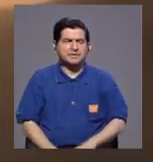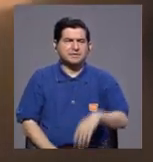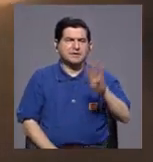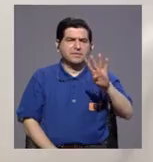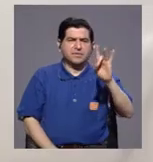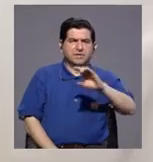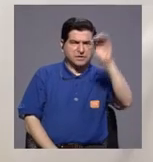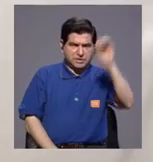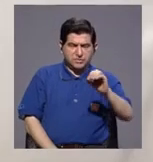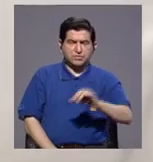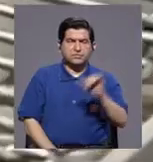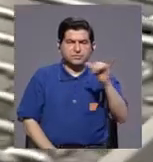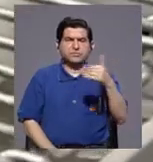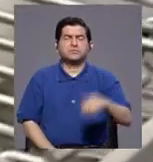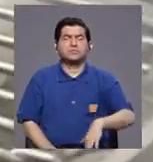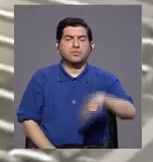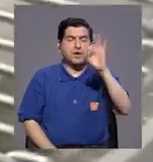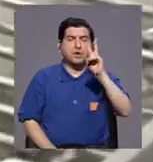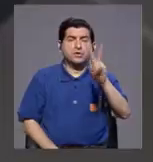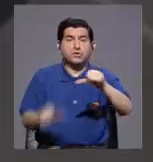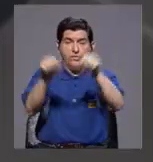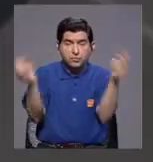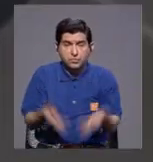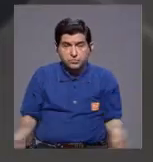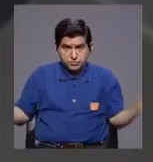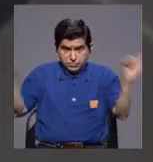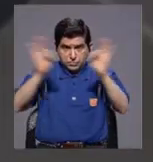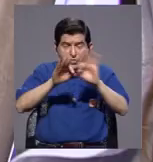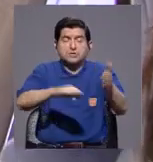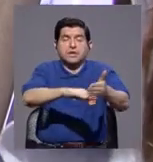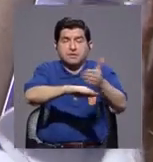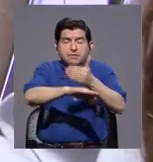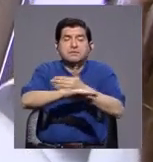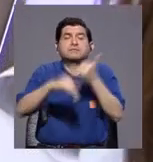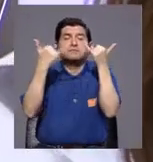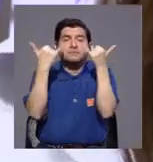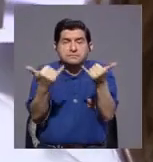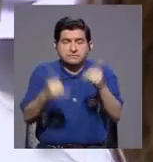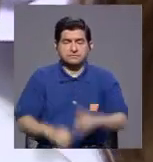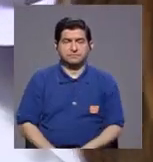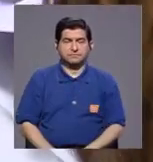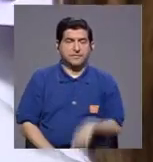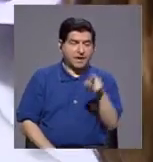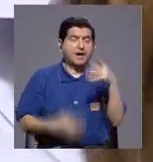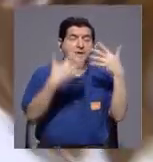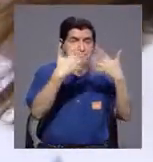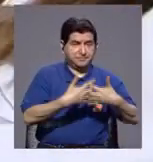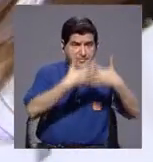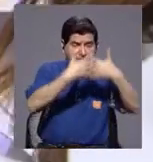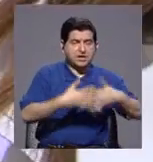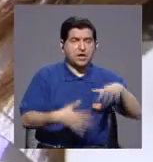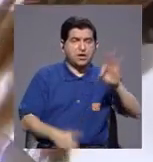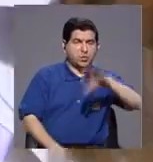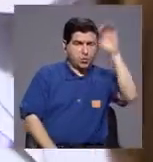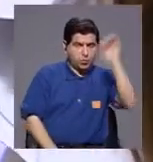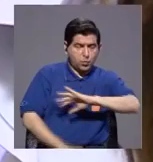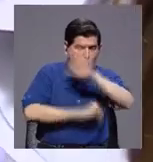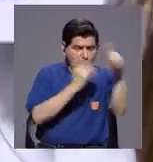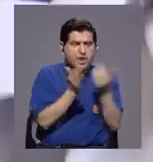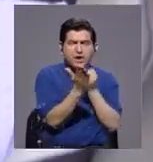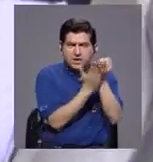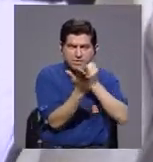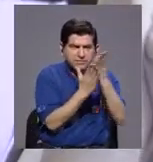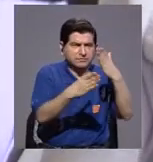y también encontramos dos sectores muy importantes que están creciendo en este momento que es la parte industrial con un 9 por ciento de todas las